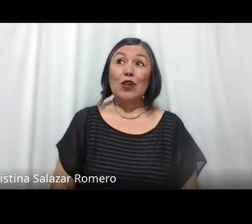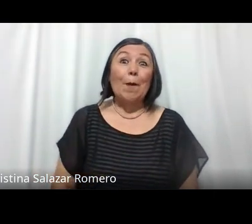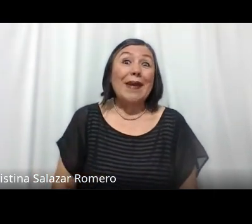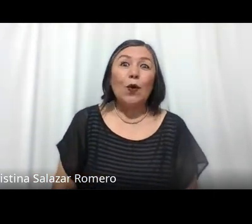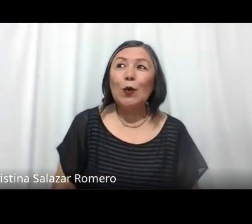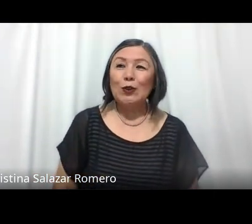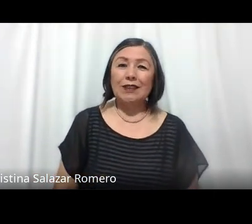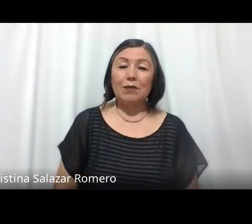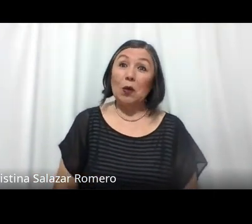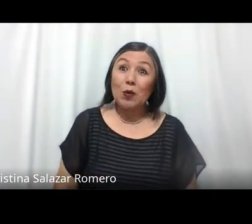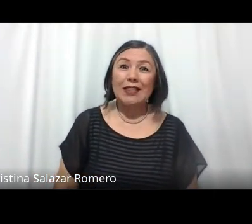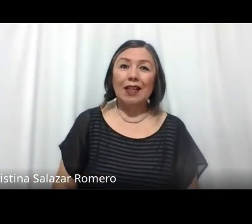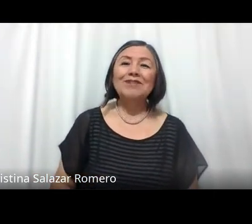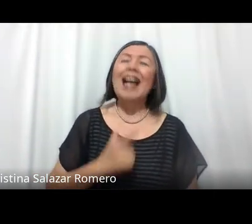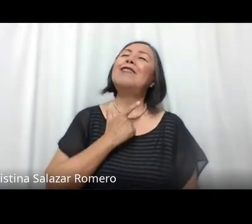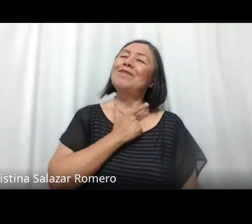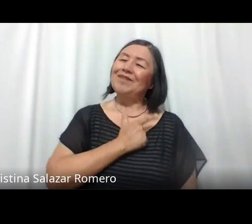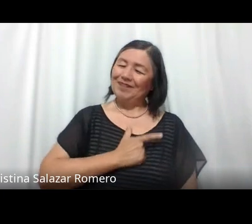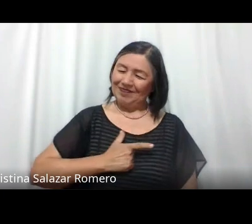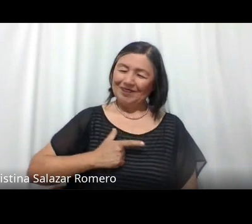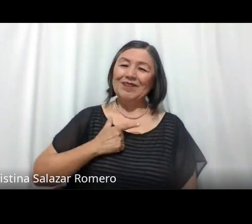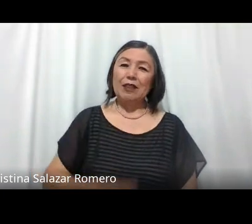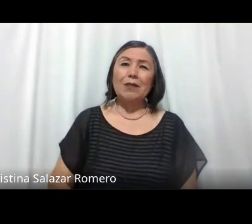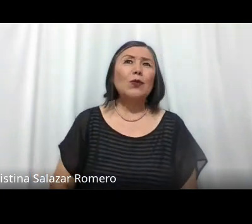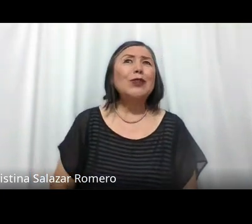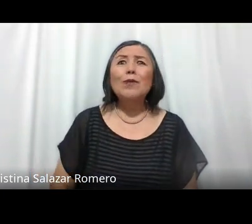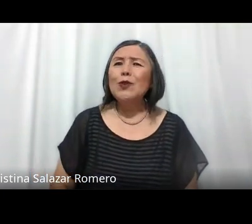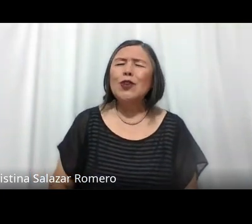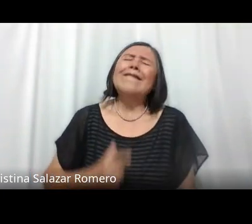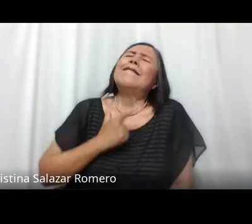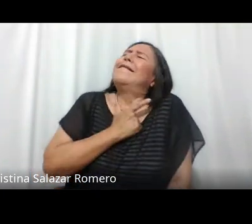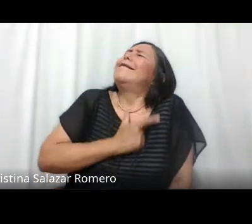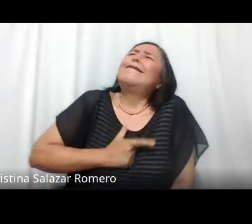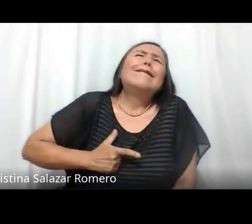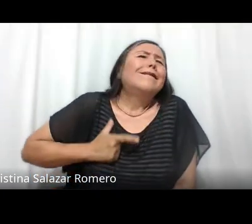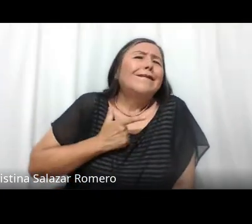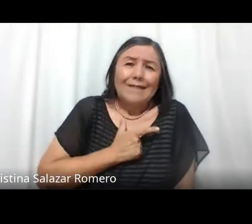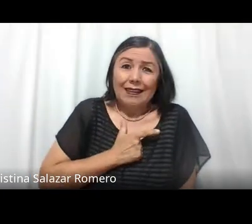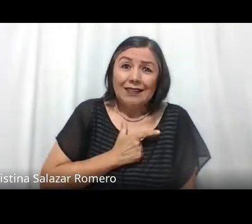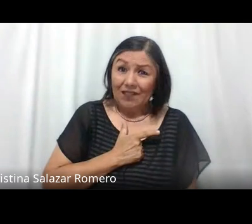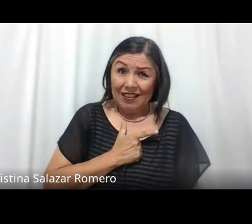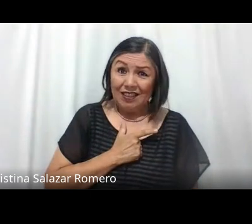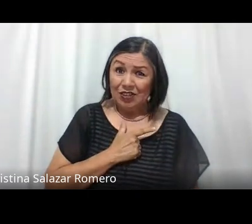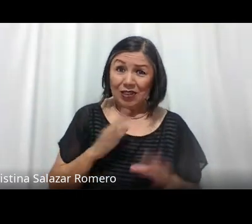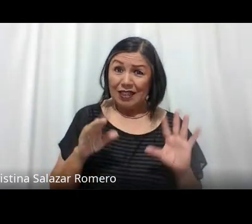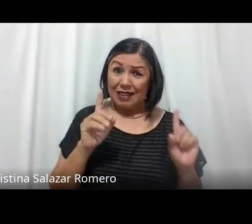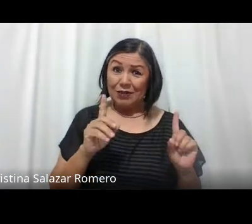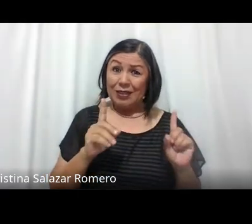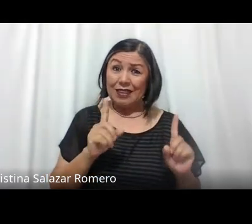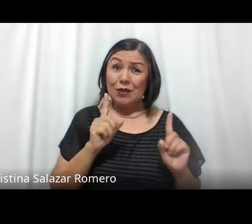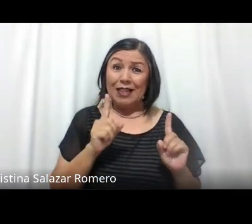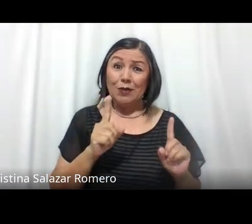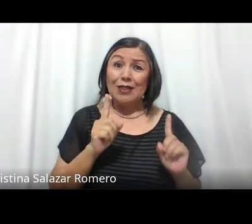si yo digo me gusta, ¿sí? Me gusta mucho, ¿sí? ¿Se fijan? Yo nada